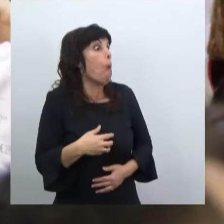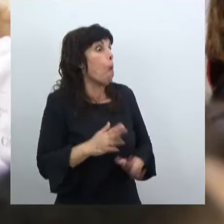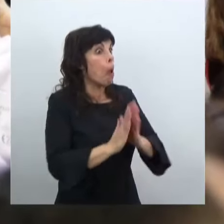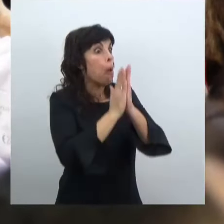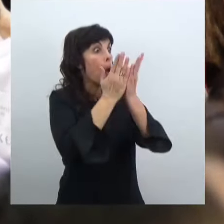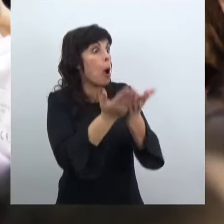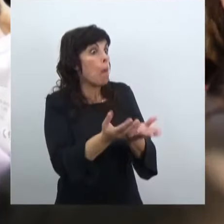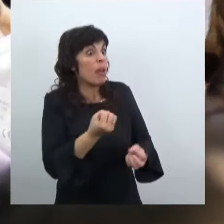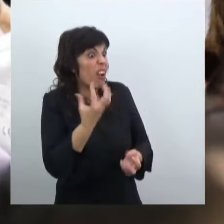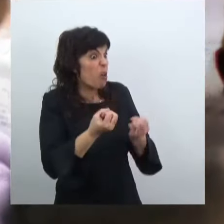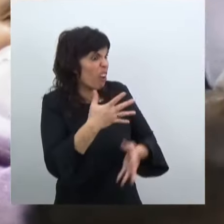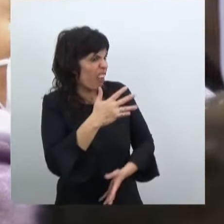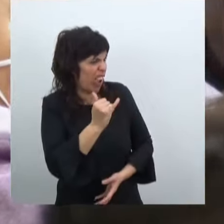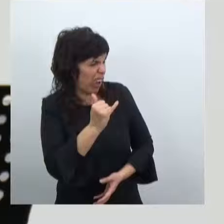Biblia.